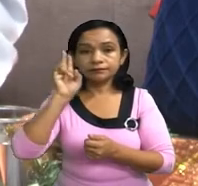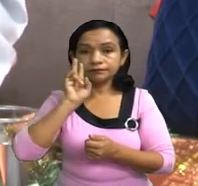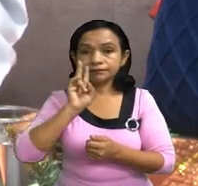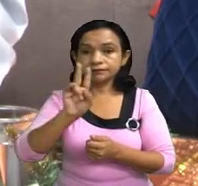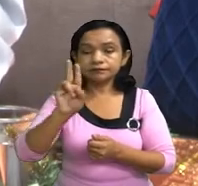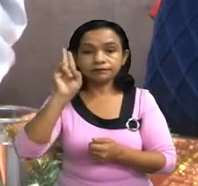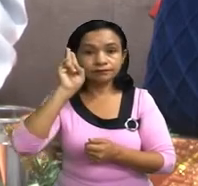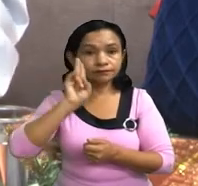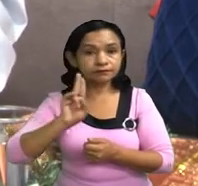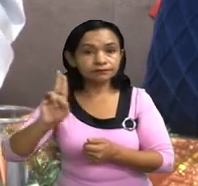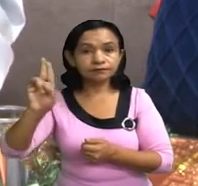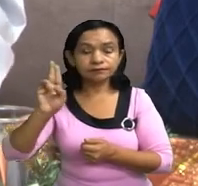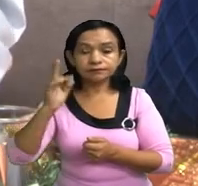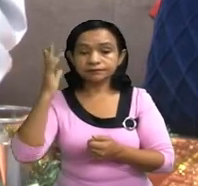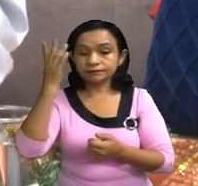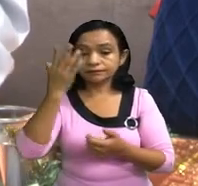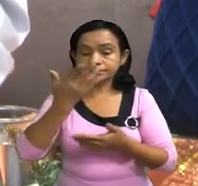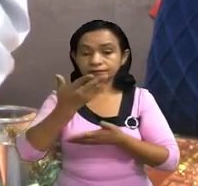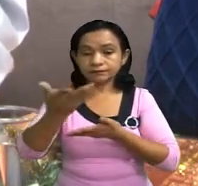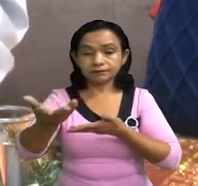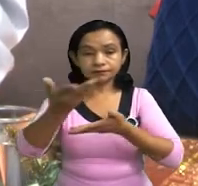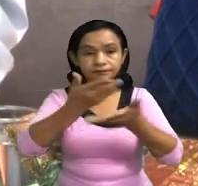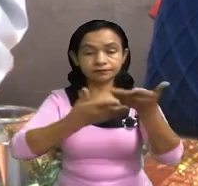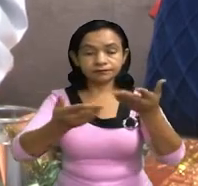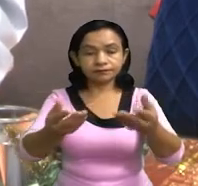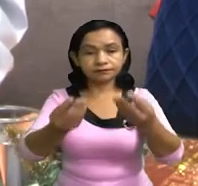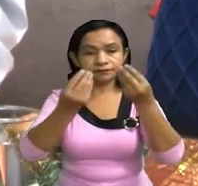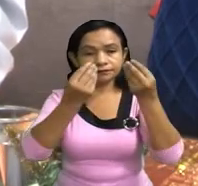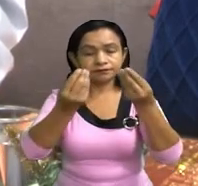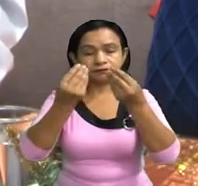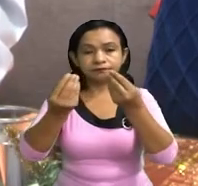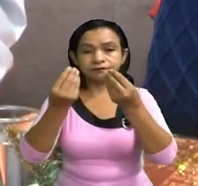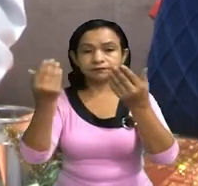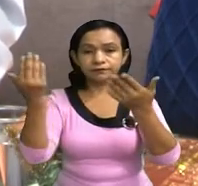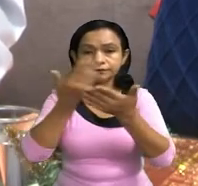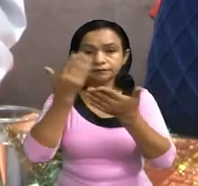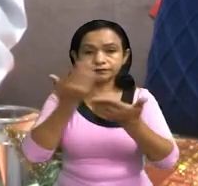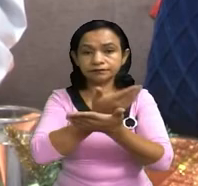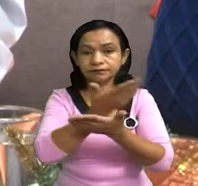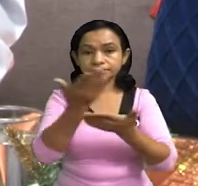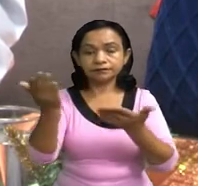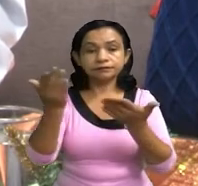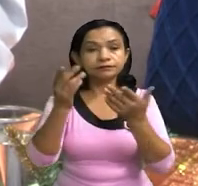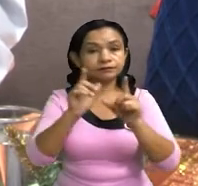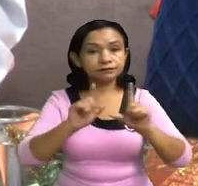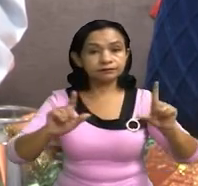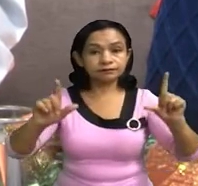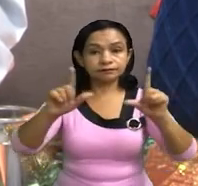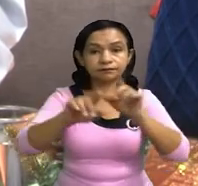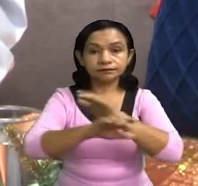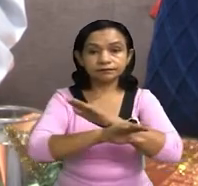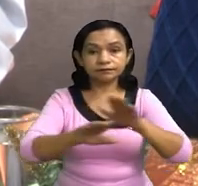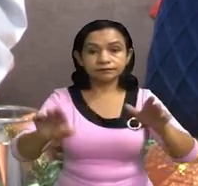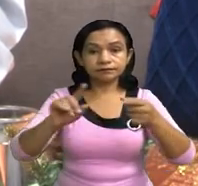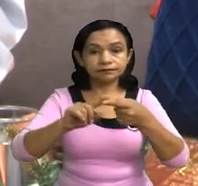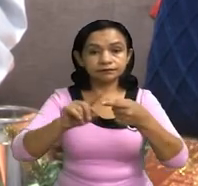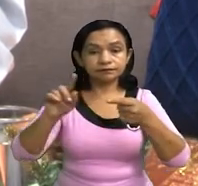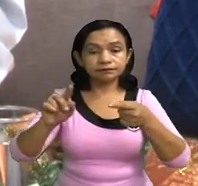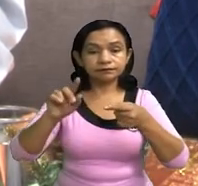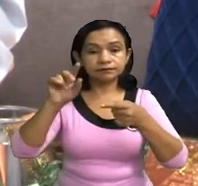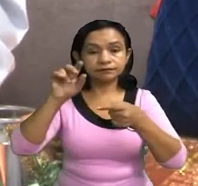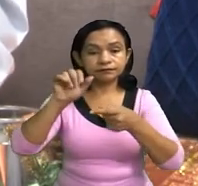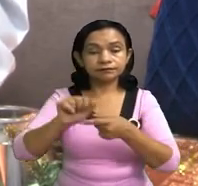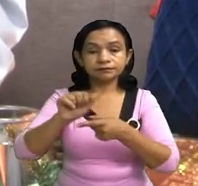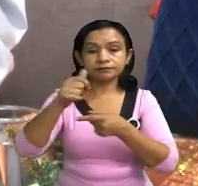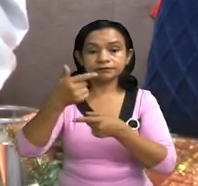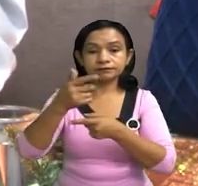estuvimos compartiendo el documento con miles y miles de estudiantes en el auditorio, y culminamos en la Universidad Nacional Agraria,